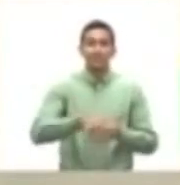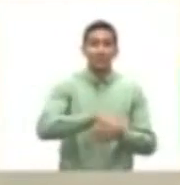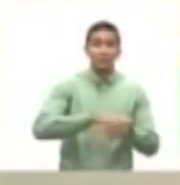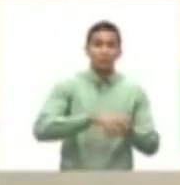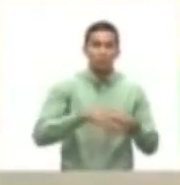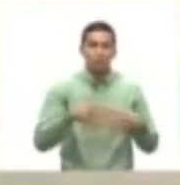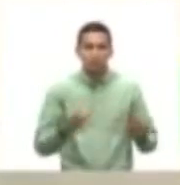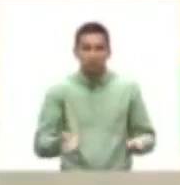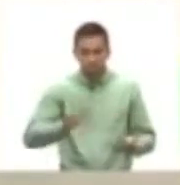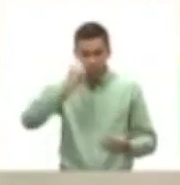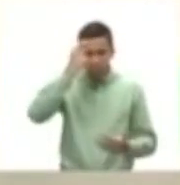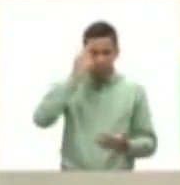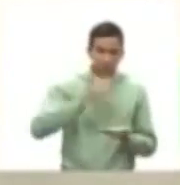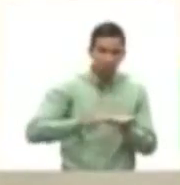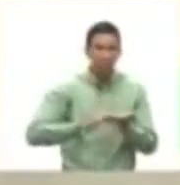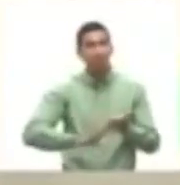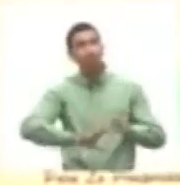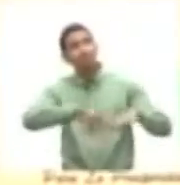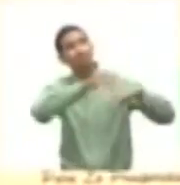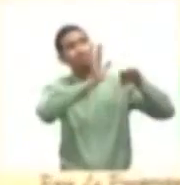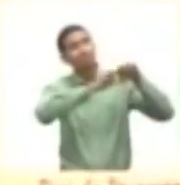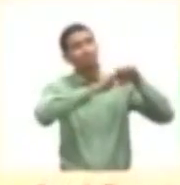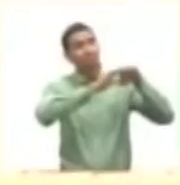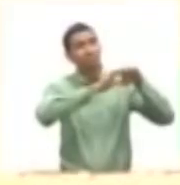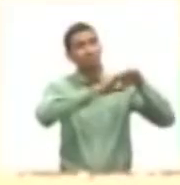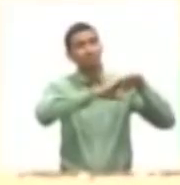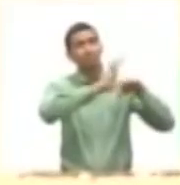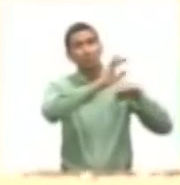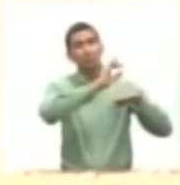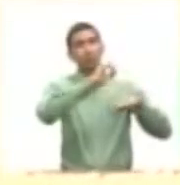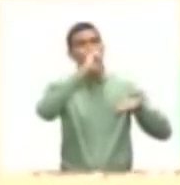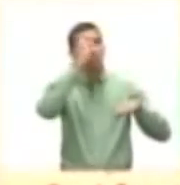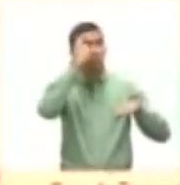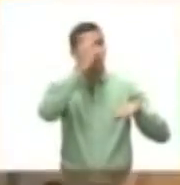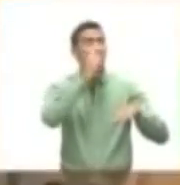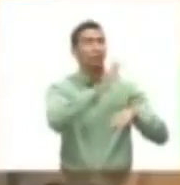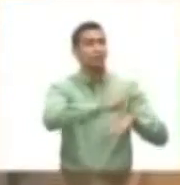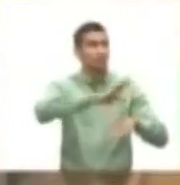gobernación hizo hoy un llamado urgente al Ministerio de Vivienda, al Ministerio de